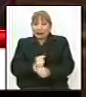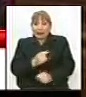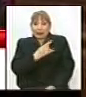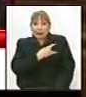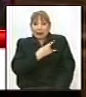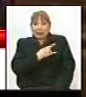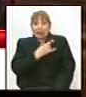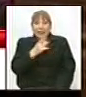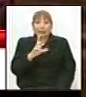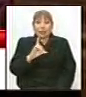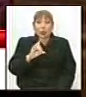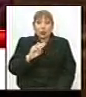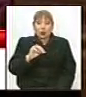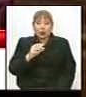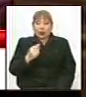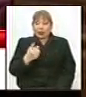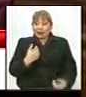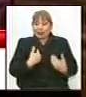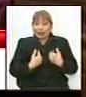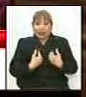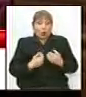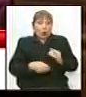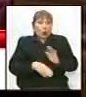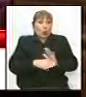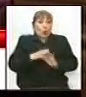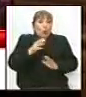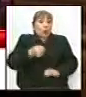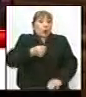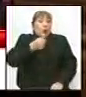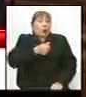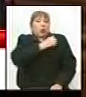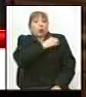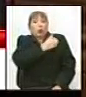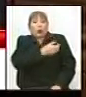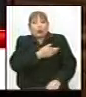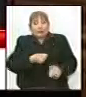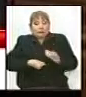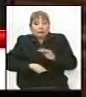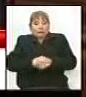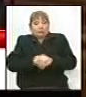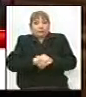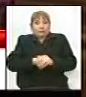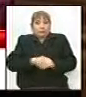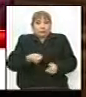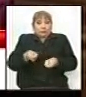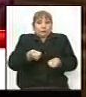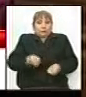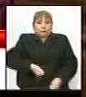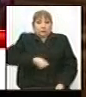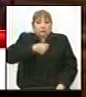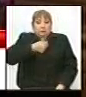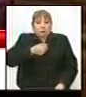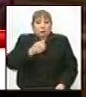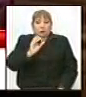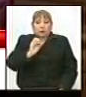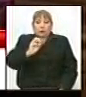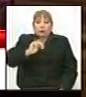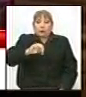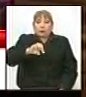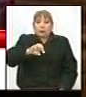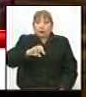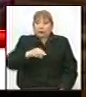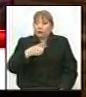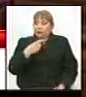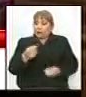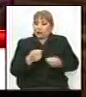universidad del señor Luna, tenía un cargo de escondidas, era el poder tras el trono ahí en la OMPE, y era el que